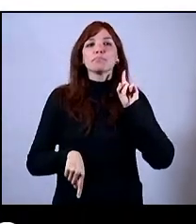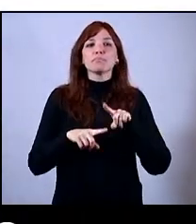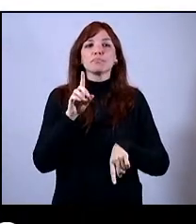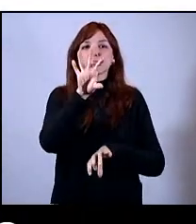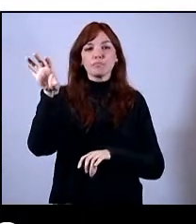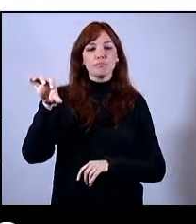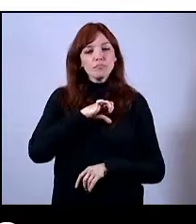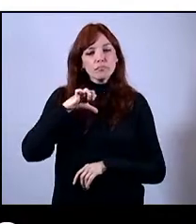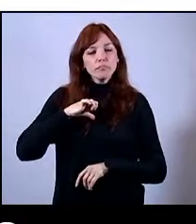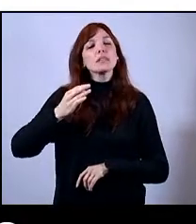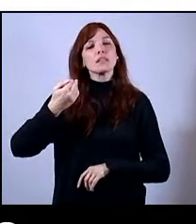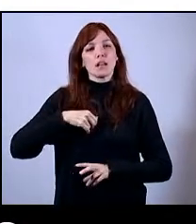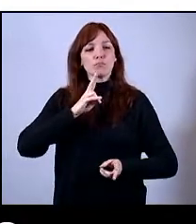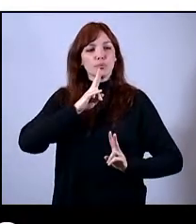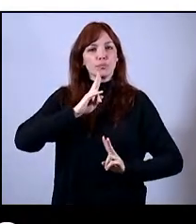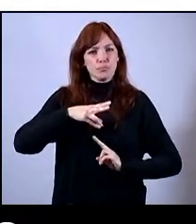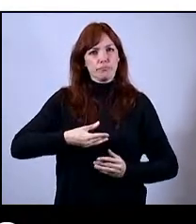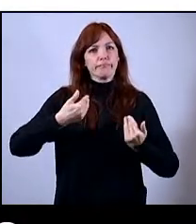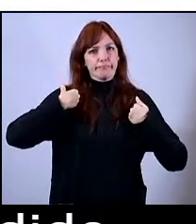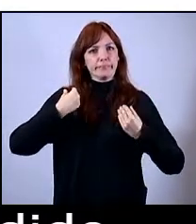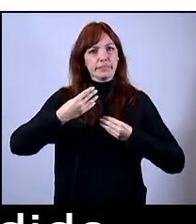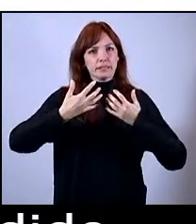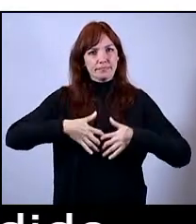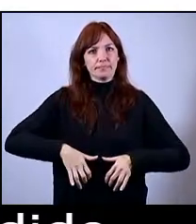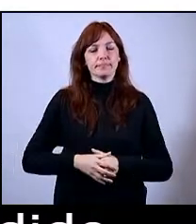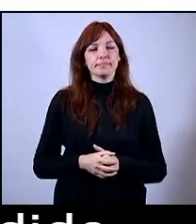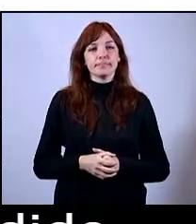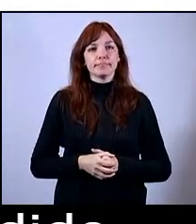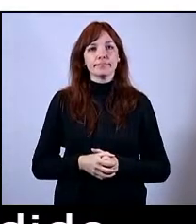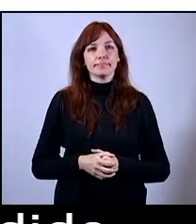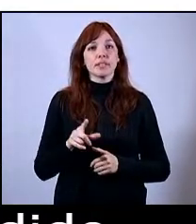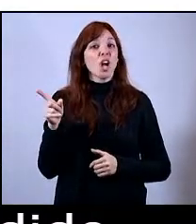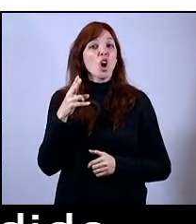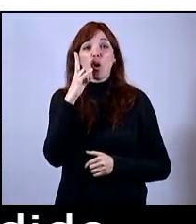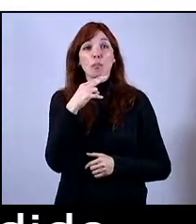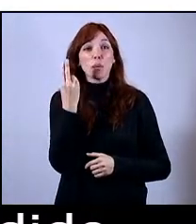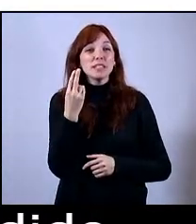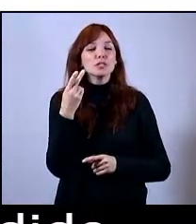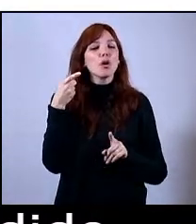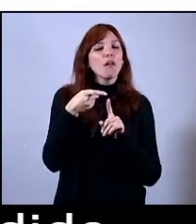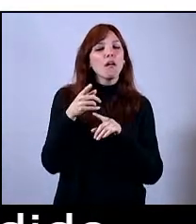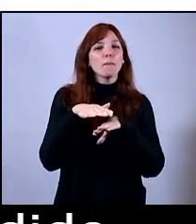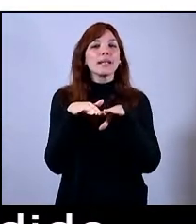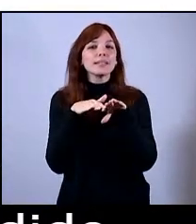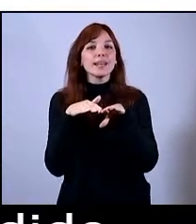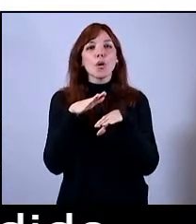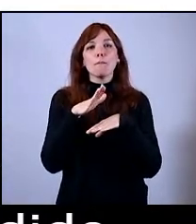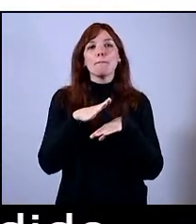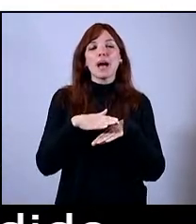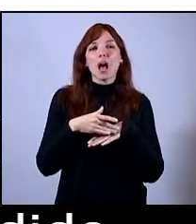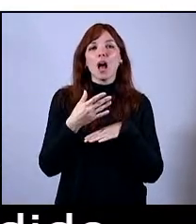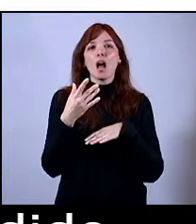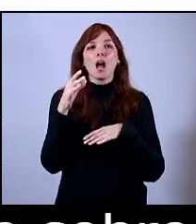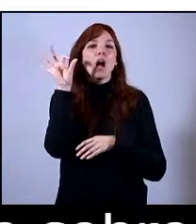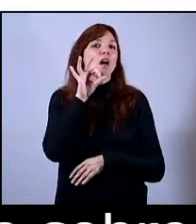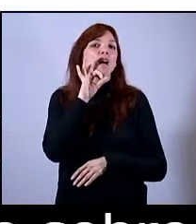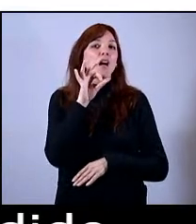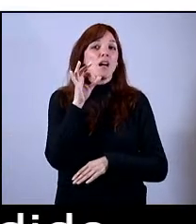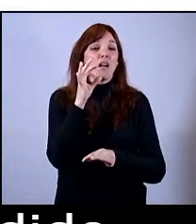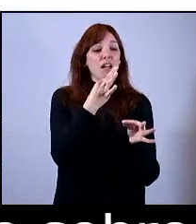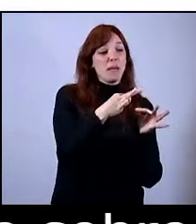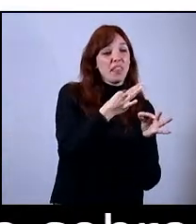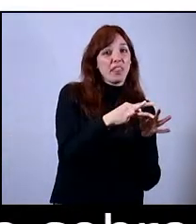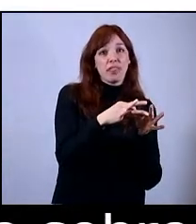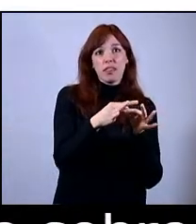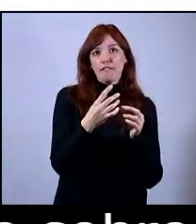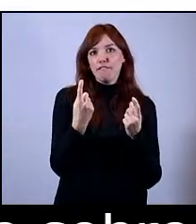las que hemos respondido, No hay ningún compromiso por parte del Ministerio sobre la vid y el olivar, que había quedado